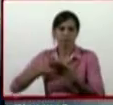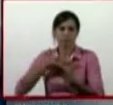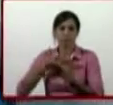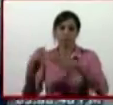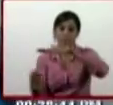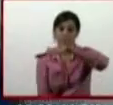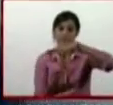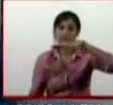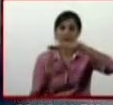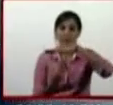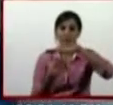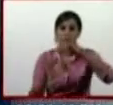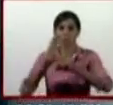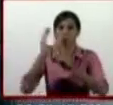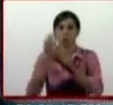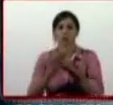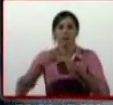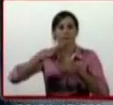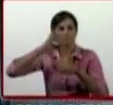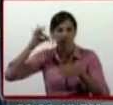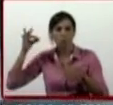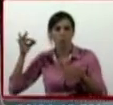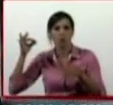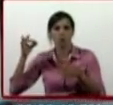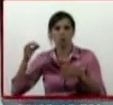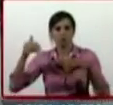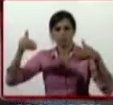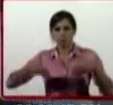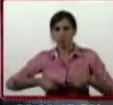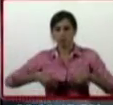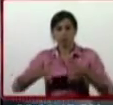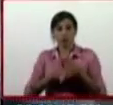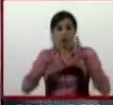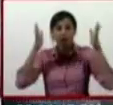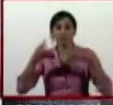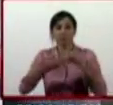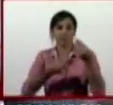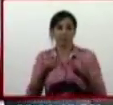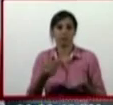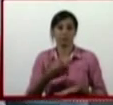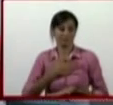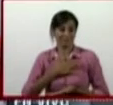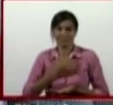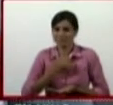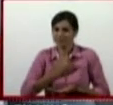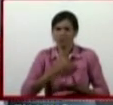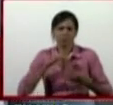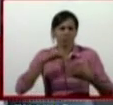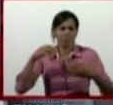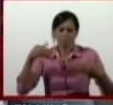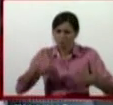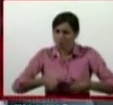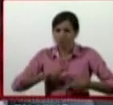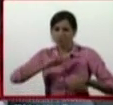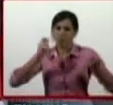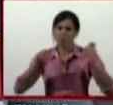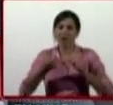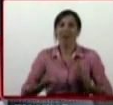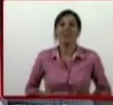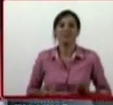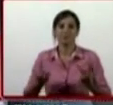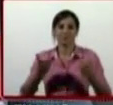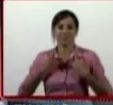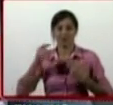base cultural espiritual del esfuerzo inmenso que hacemos por transformar la vida aquí, en esta tierra